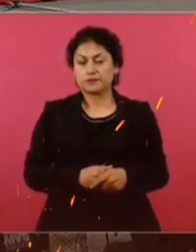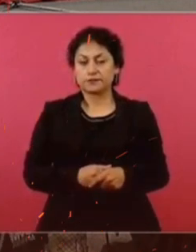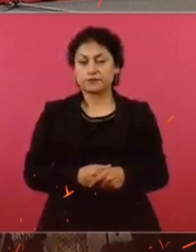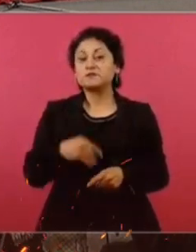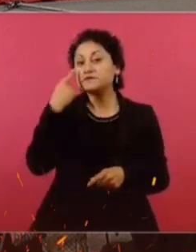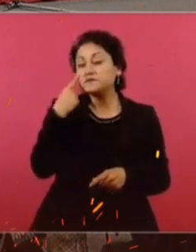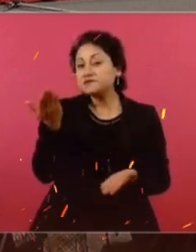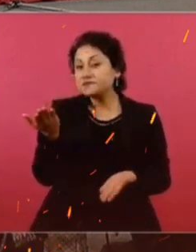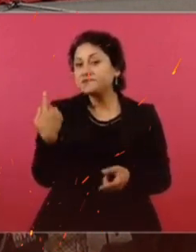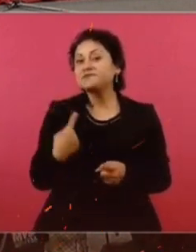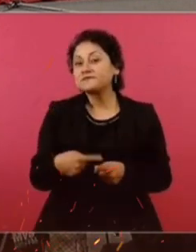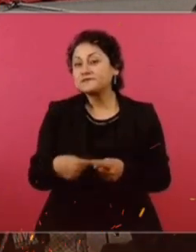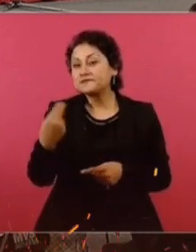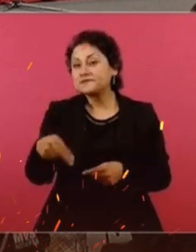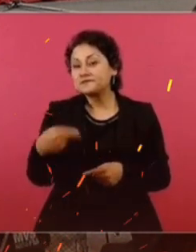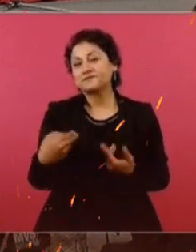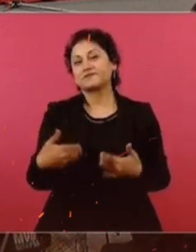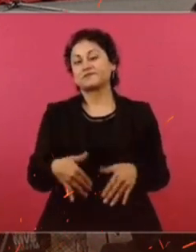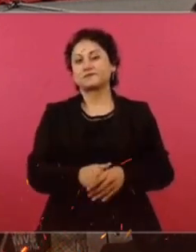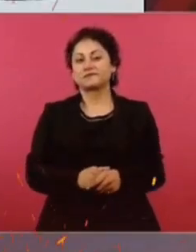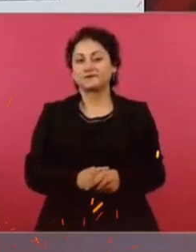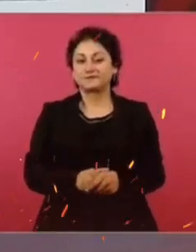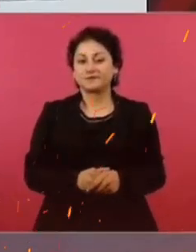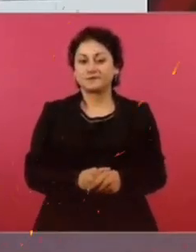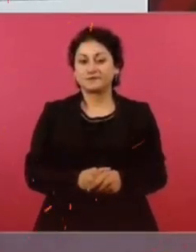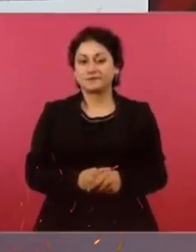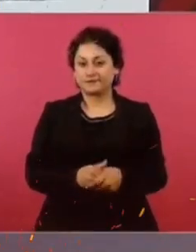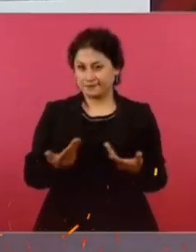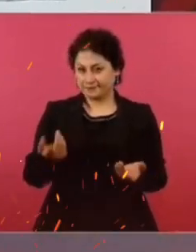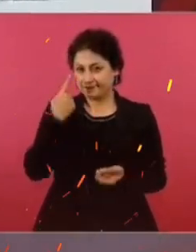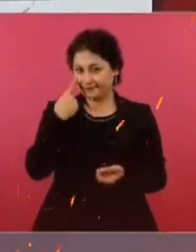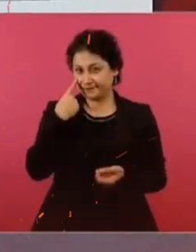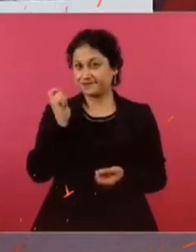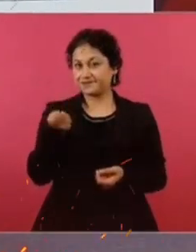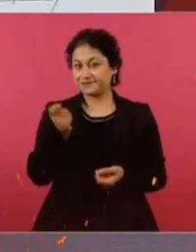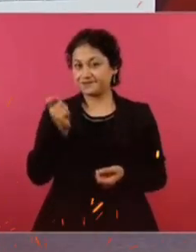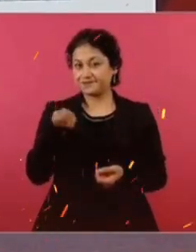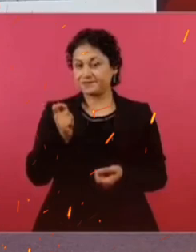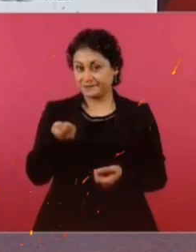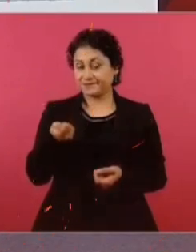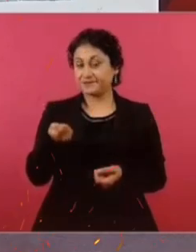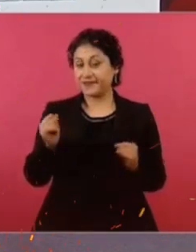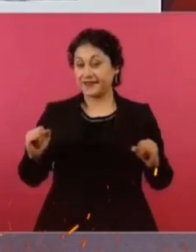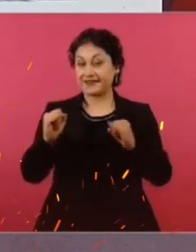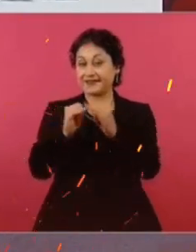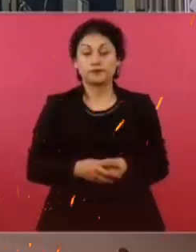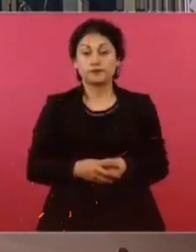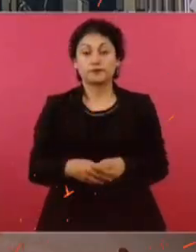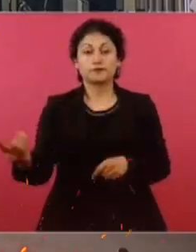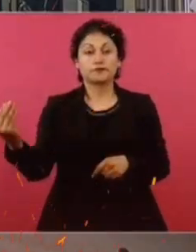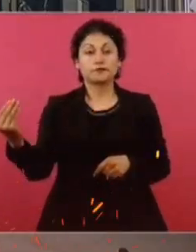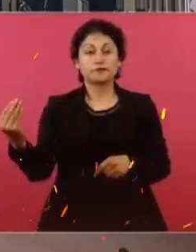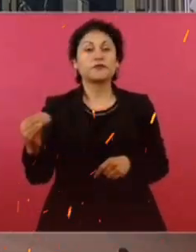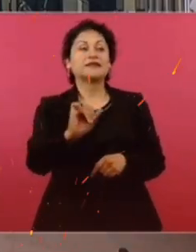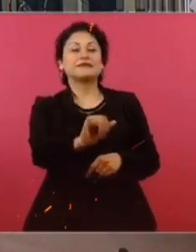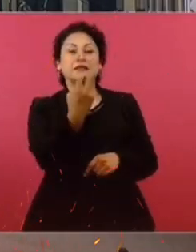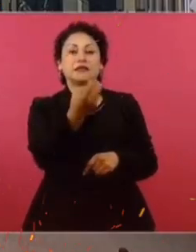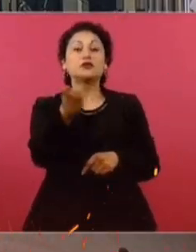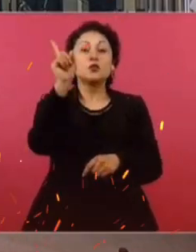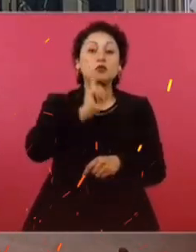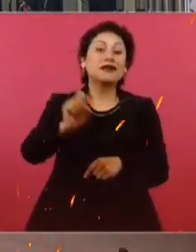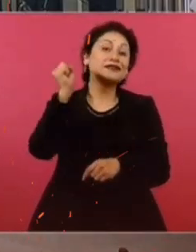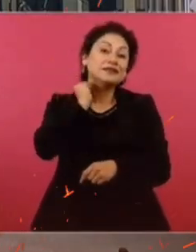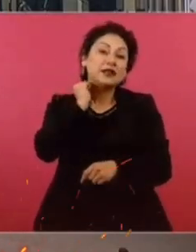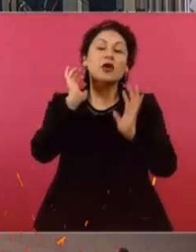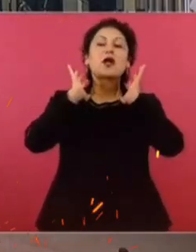Mire, ¿quién está aquí? La transparencia. Este es el Instituto de la Transparencia. Así es, presidente. La senadora ya se pronunció